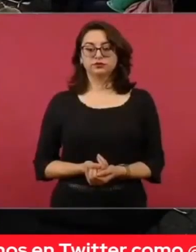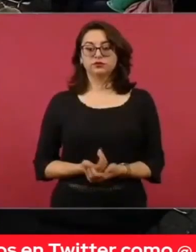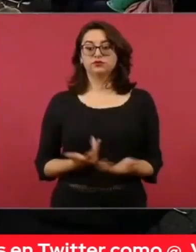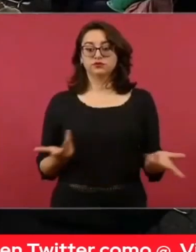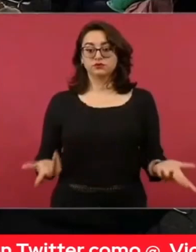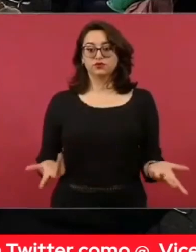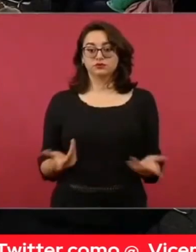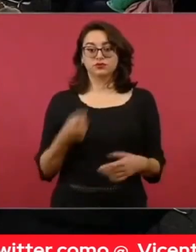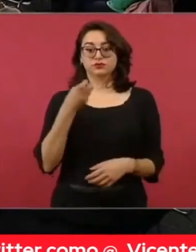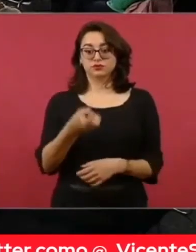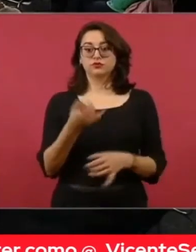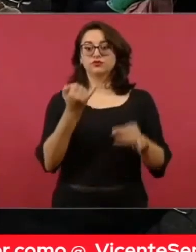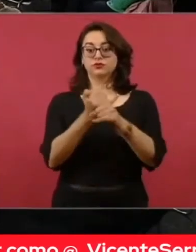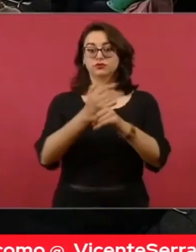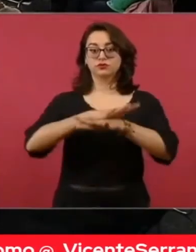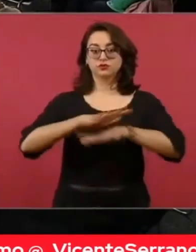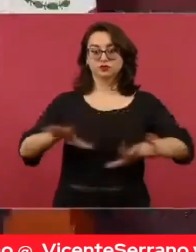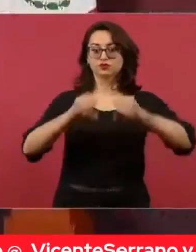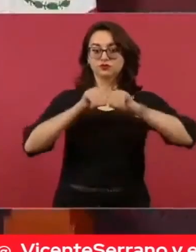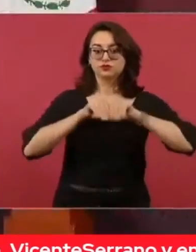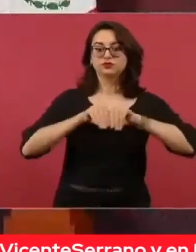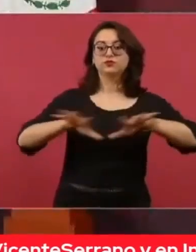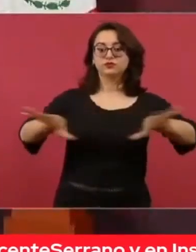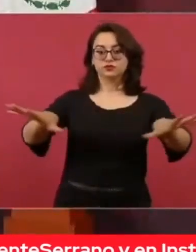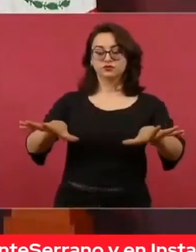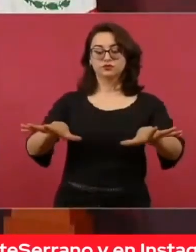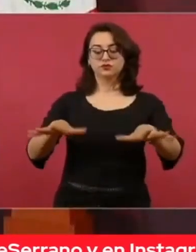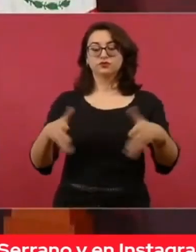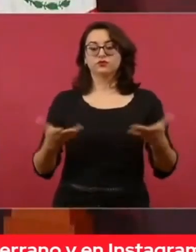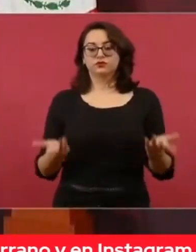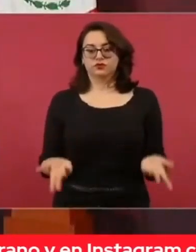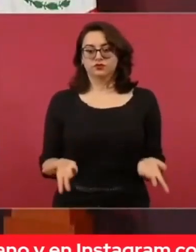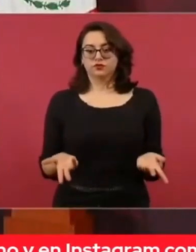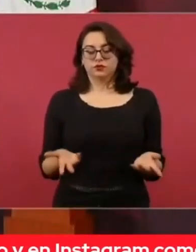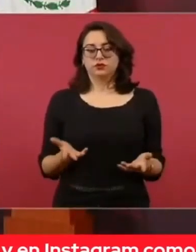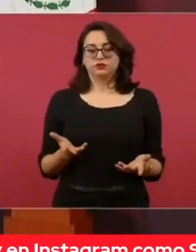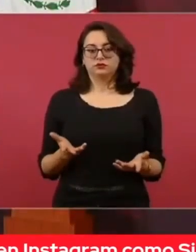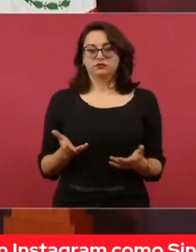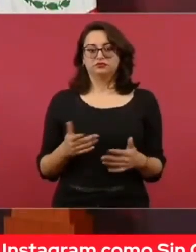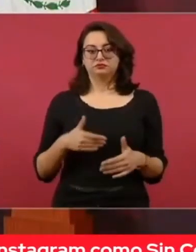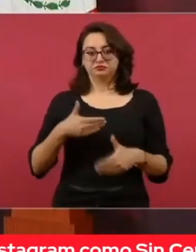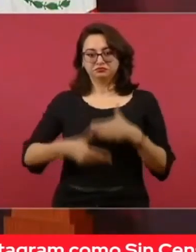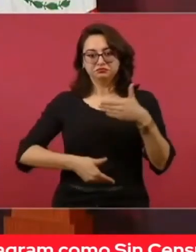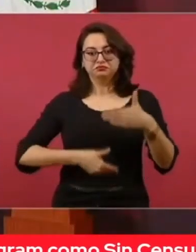Porque tarda en que se aplique.